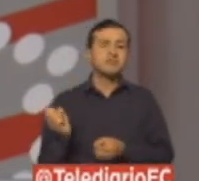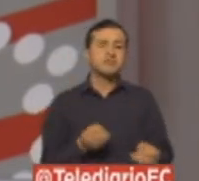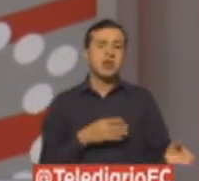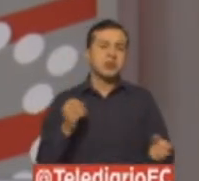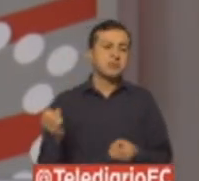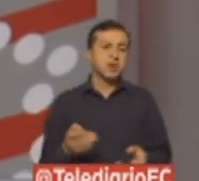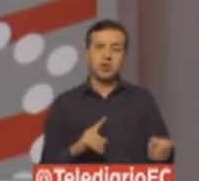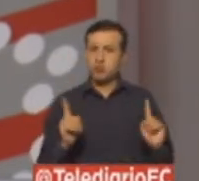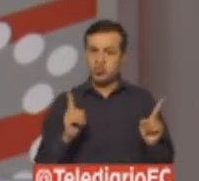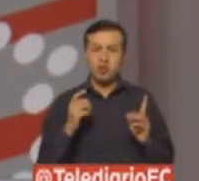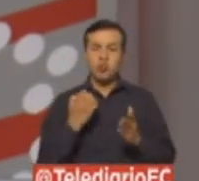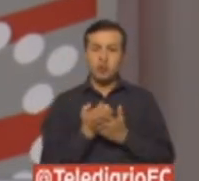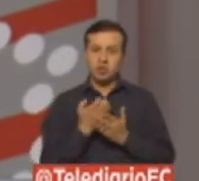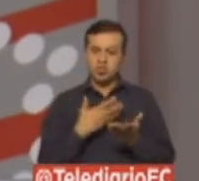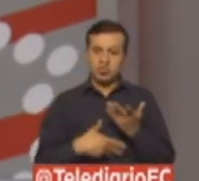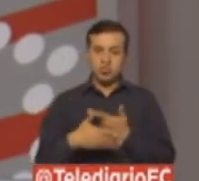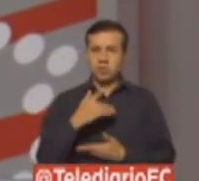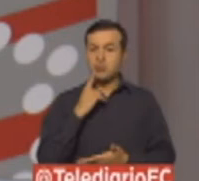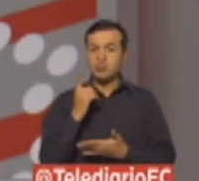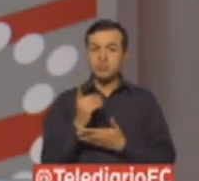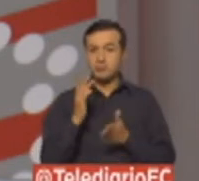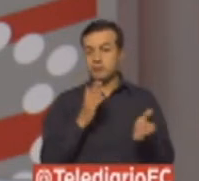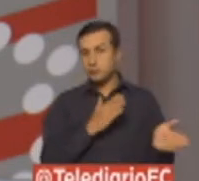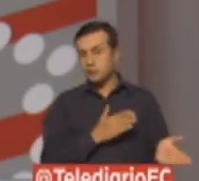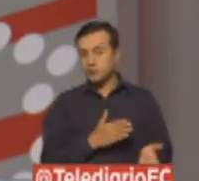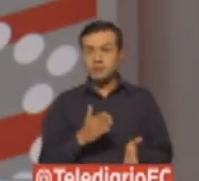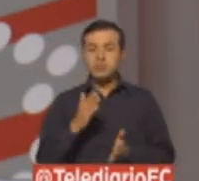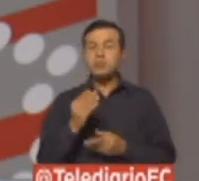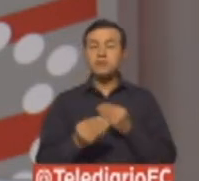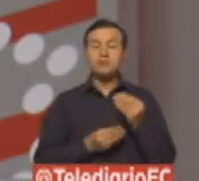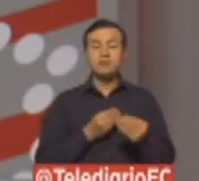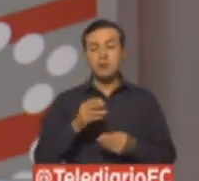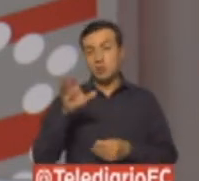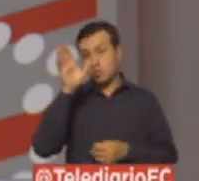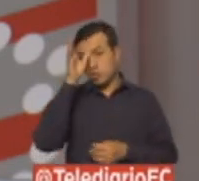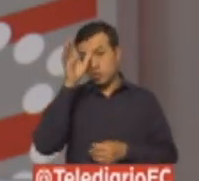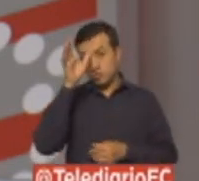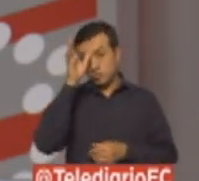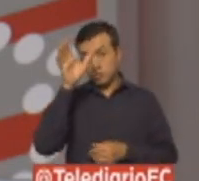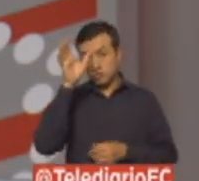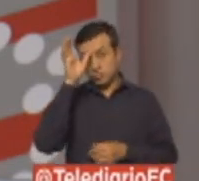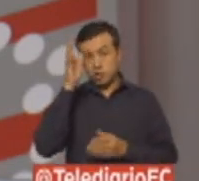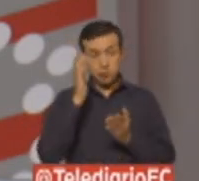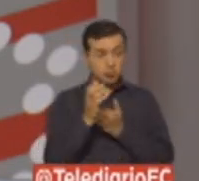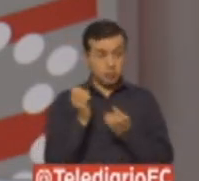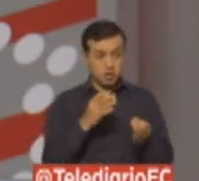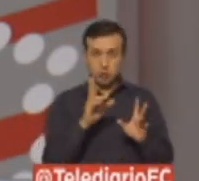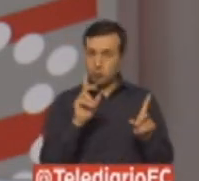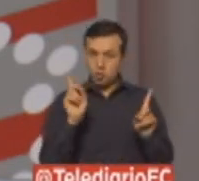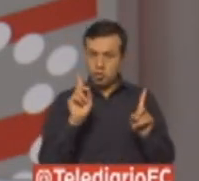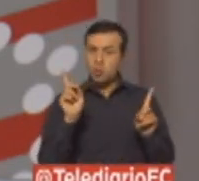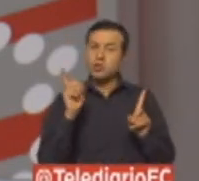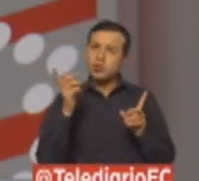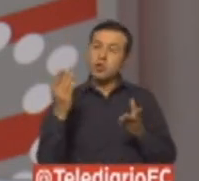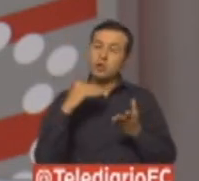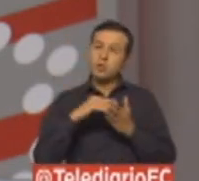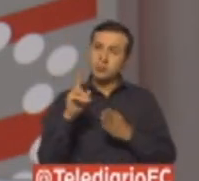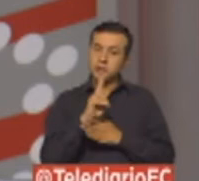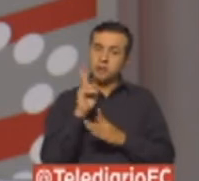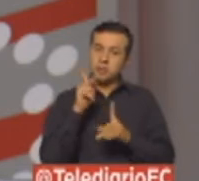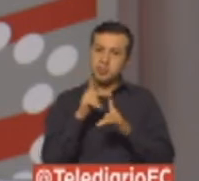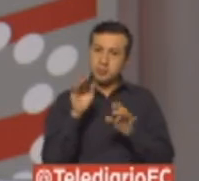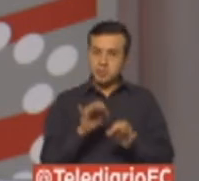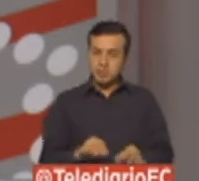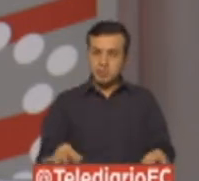eso la economía circular se enfrenta a la cultura de lo desechable y es ahí donde encontramos un tema clave